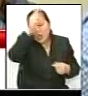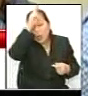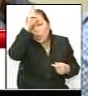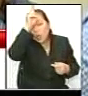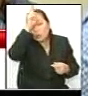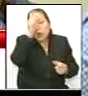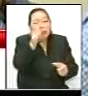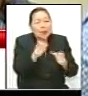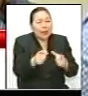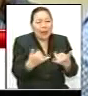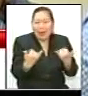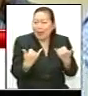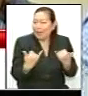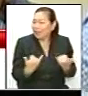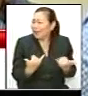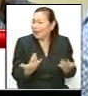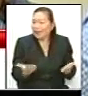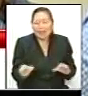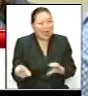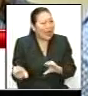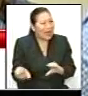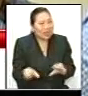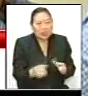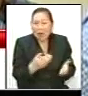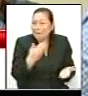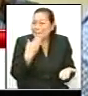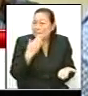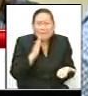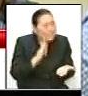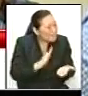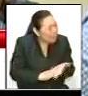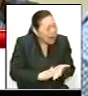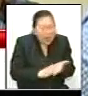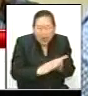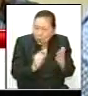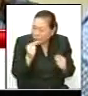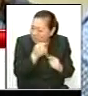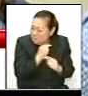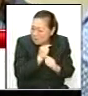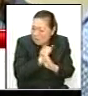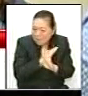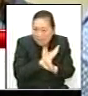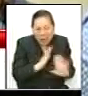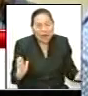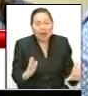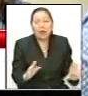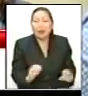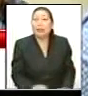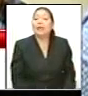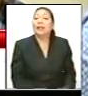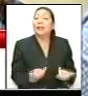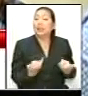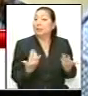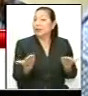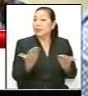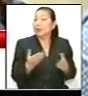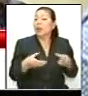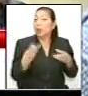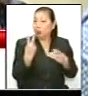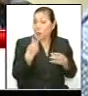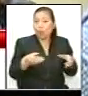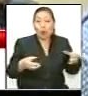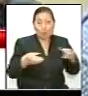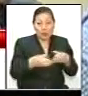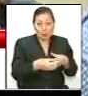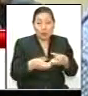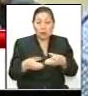para decirles de que lo que se ha hecho es un crimen contra la cultura. Y cuando estamos acá, ambas comisiones, señor